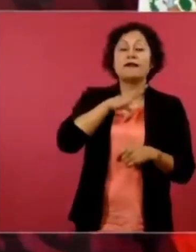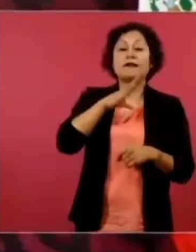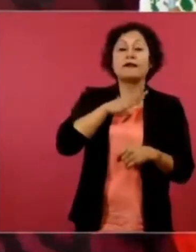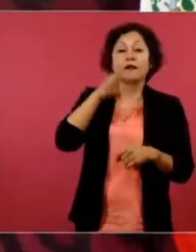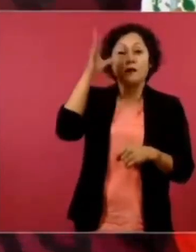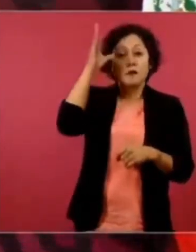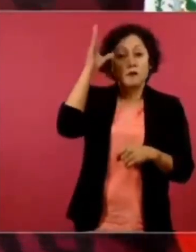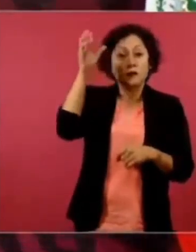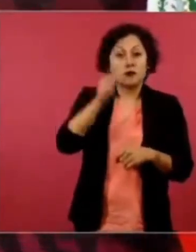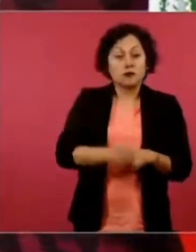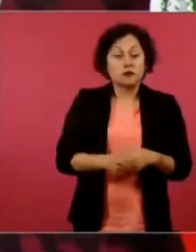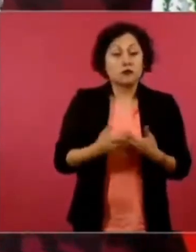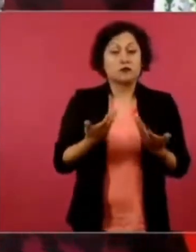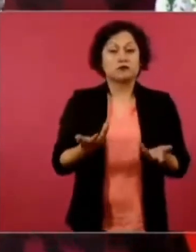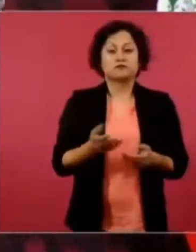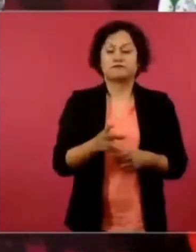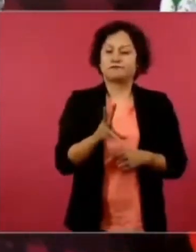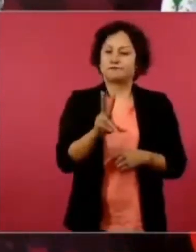eso no pasa